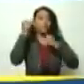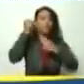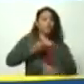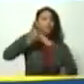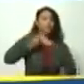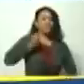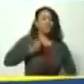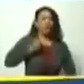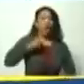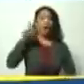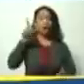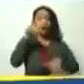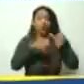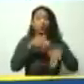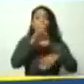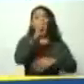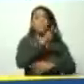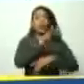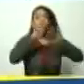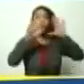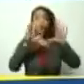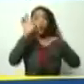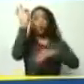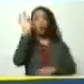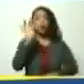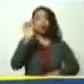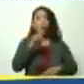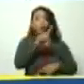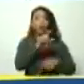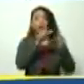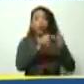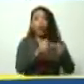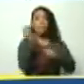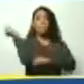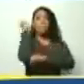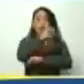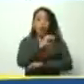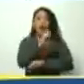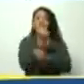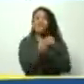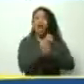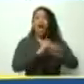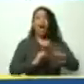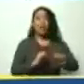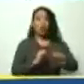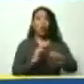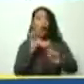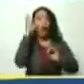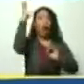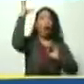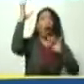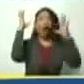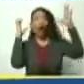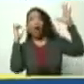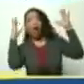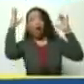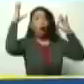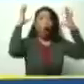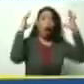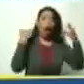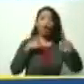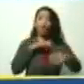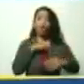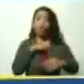una votación del 28% que ha quedado muy derrotada por su fracaso sus aventuras y que nosotros le